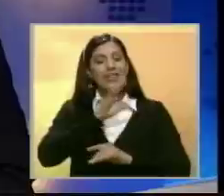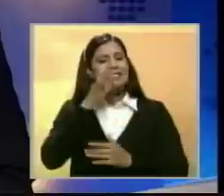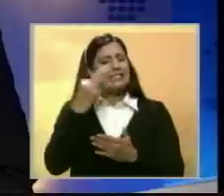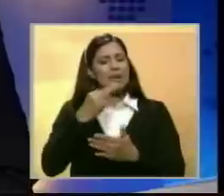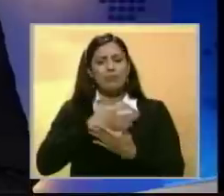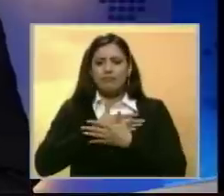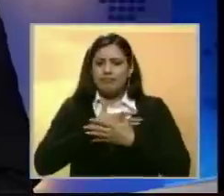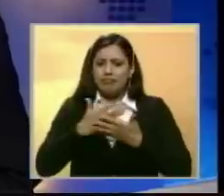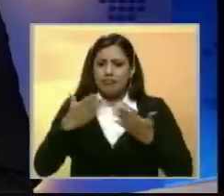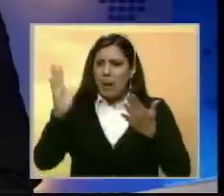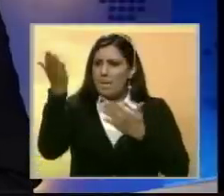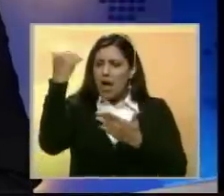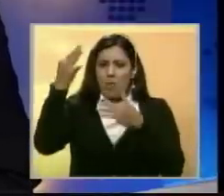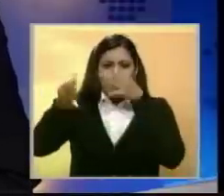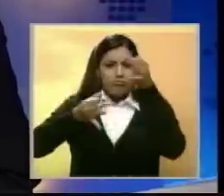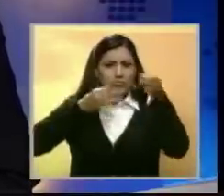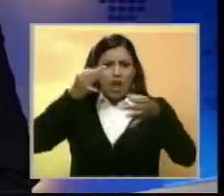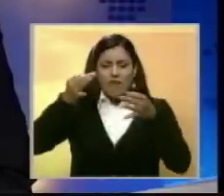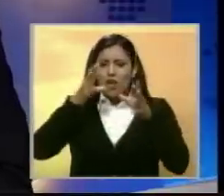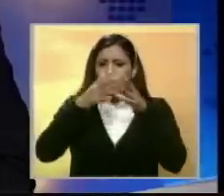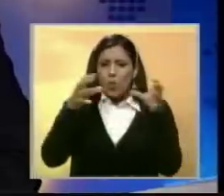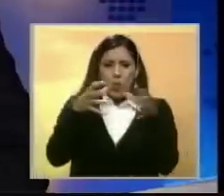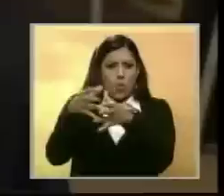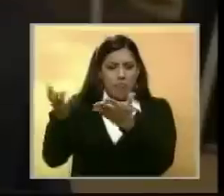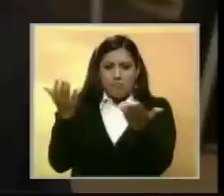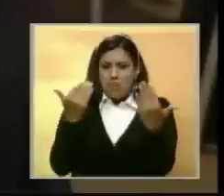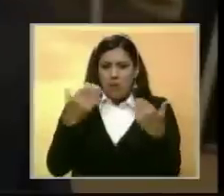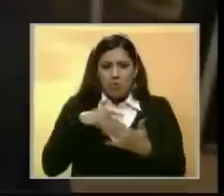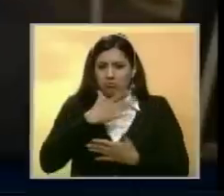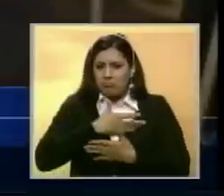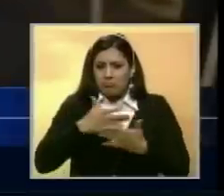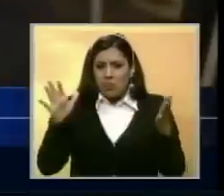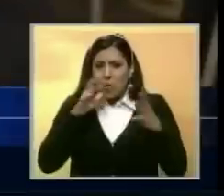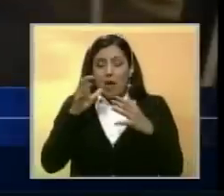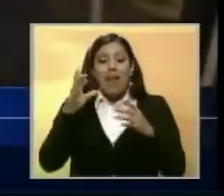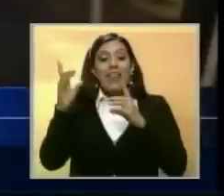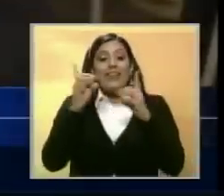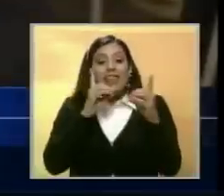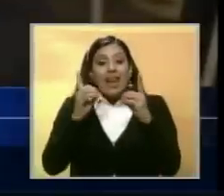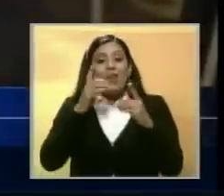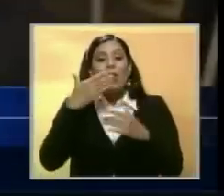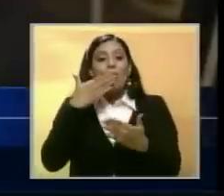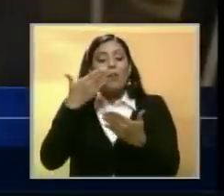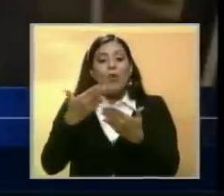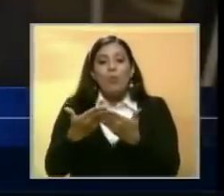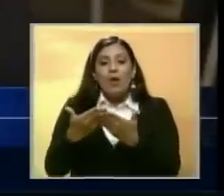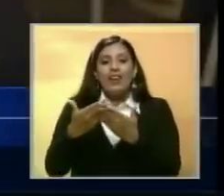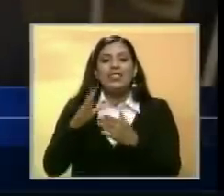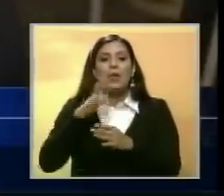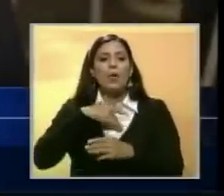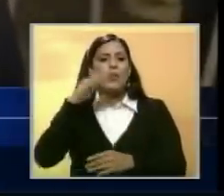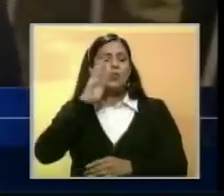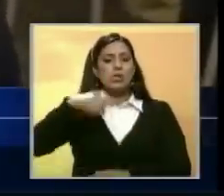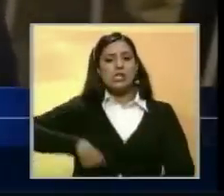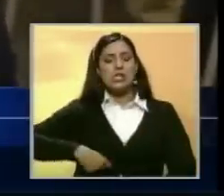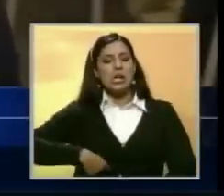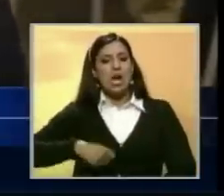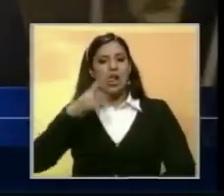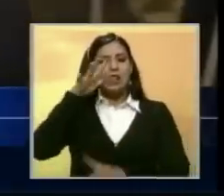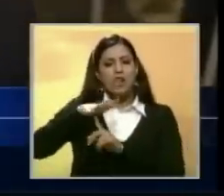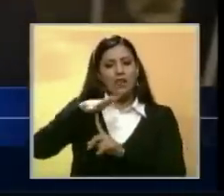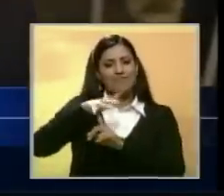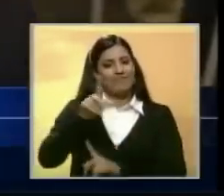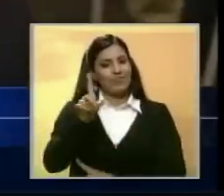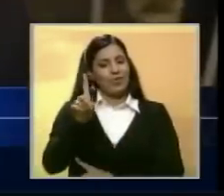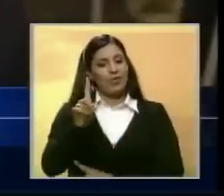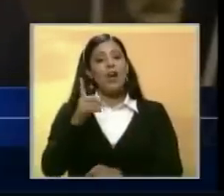estado abierto a convocar el diálogo entre todos los sectores. Marcano expresó que el diálogo que propone no parte del chantaje ni de situaciones contrarias a